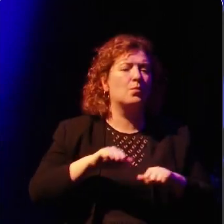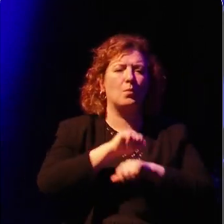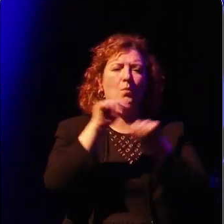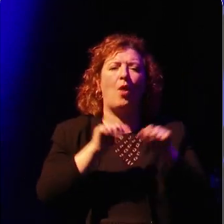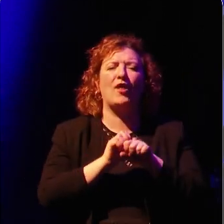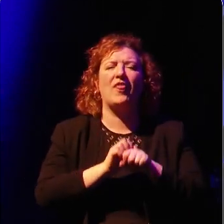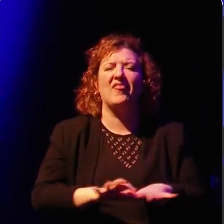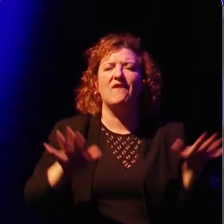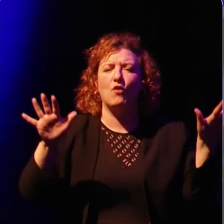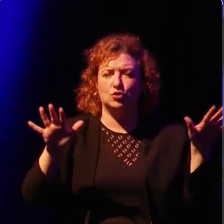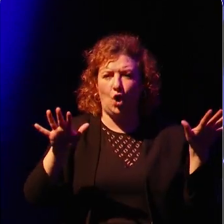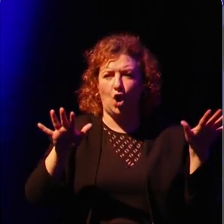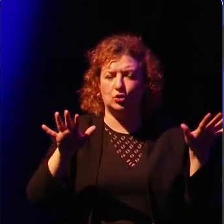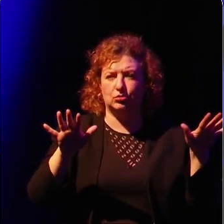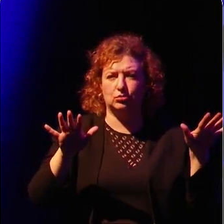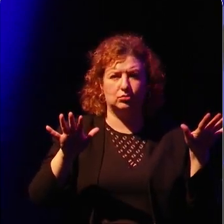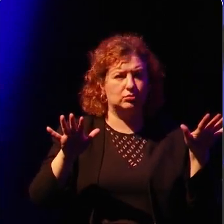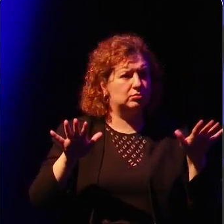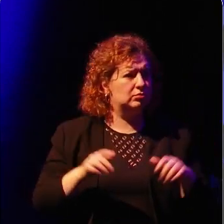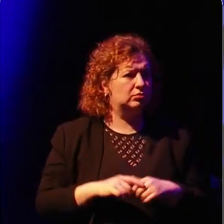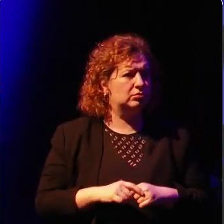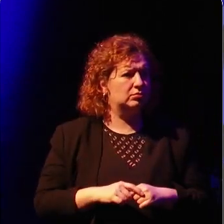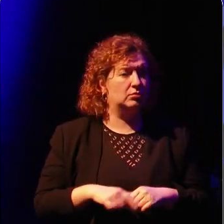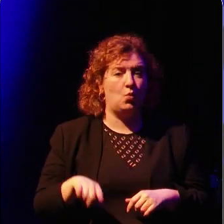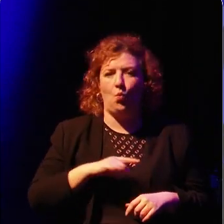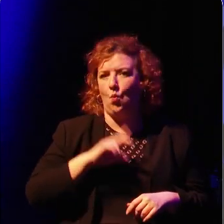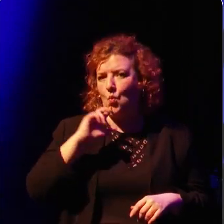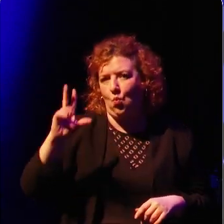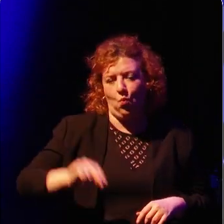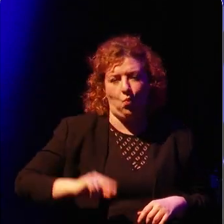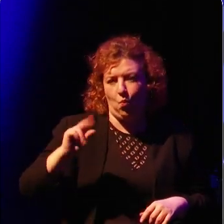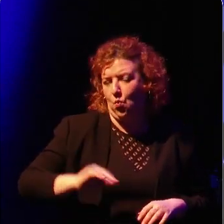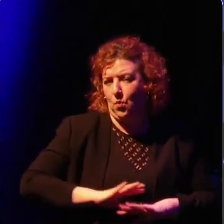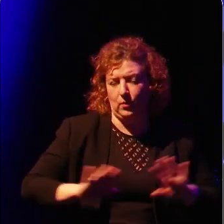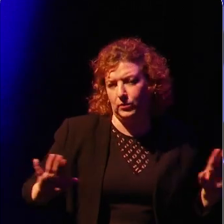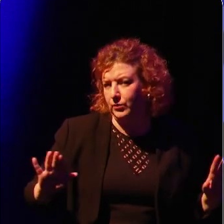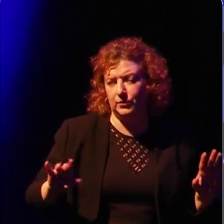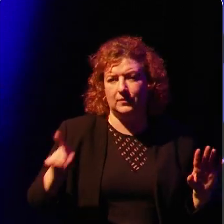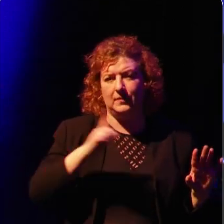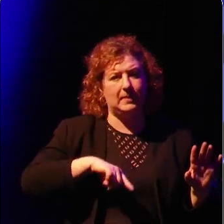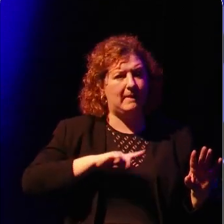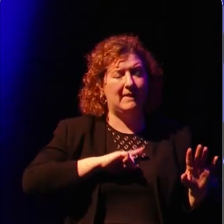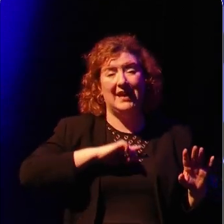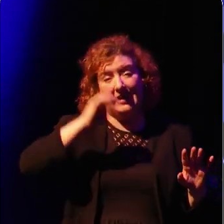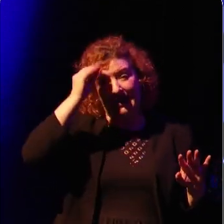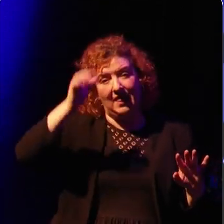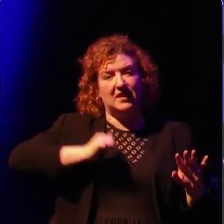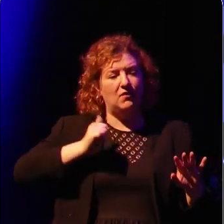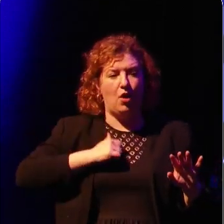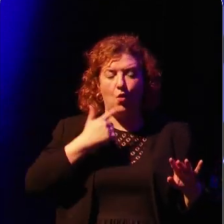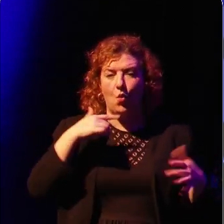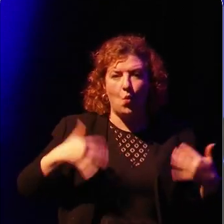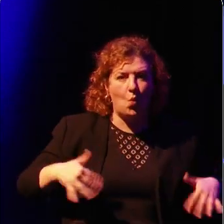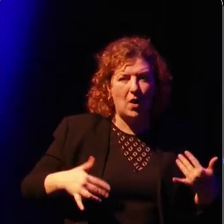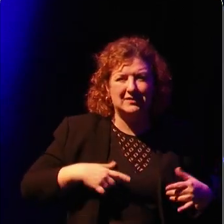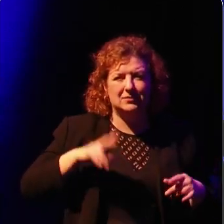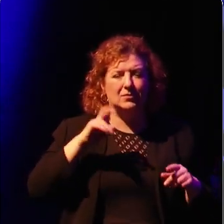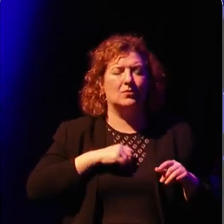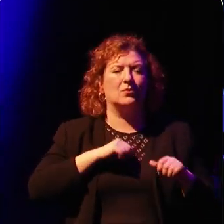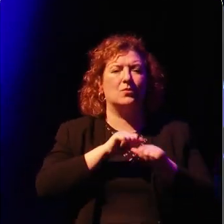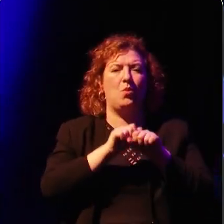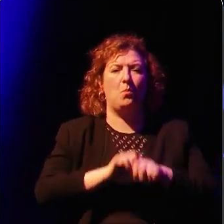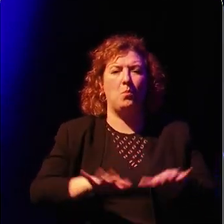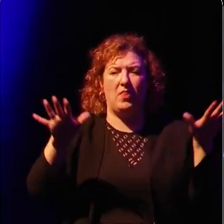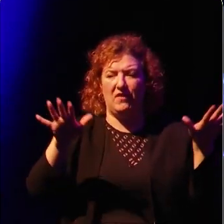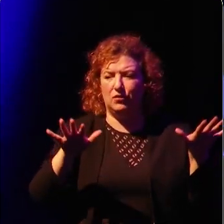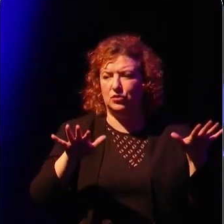difusión, los diffusion models. Y esto ha sido la leche. Los que trabajamos en inteligencia artificial nos volvimos locos con los diffusion models.